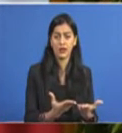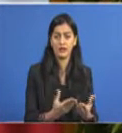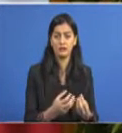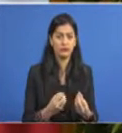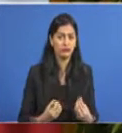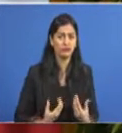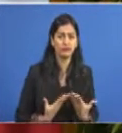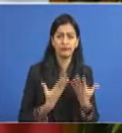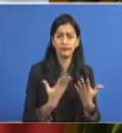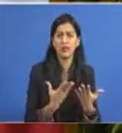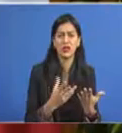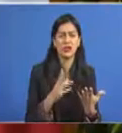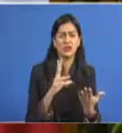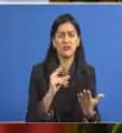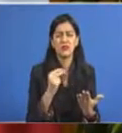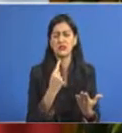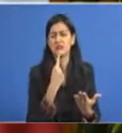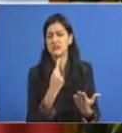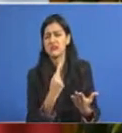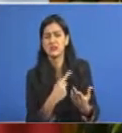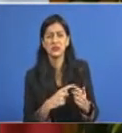Facilitador, no de palabras, de hecho.